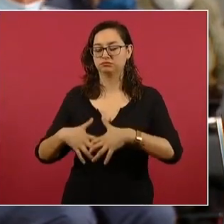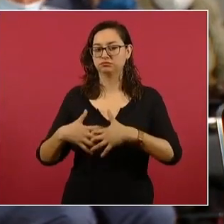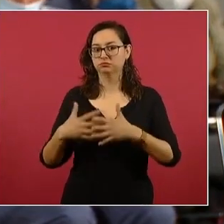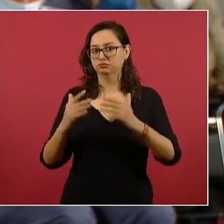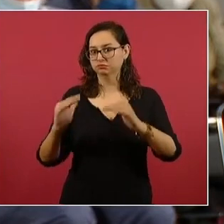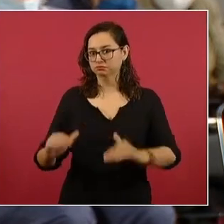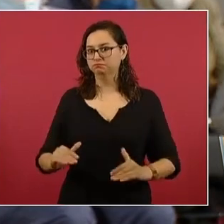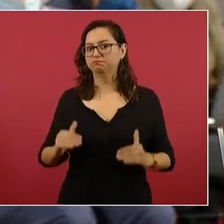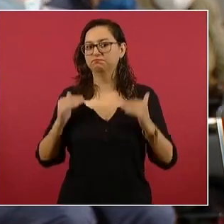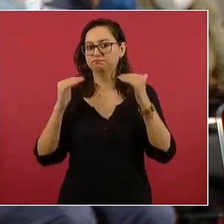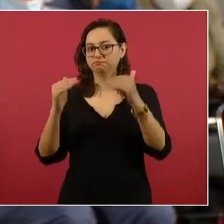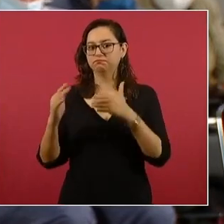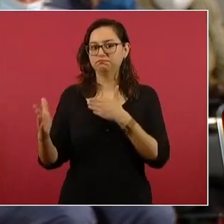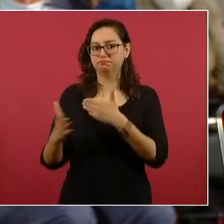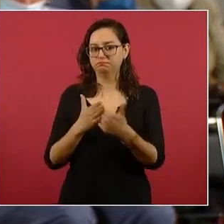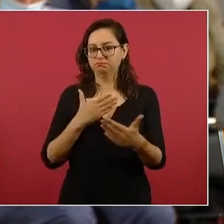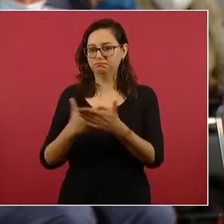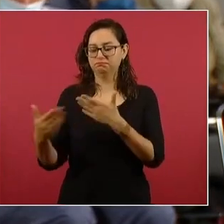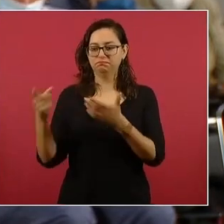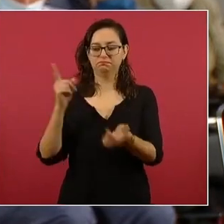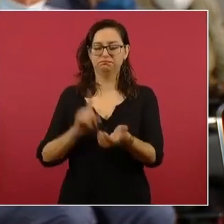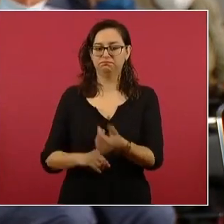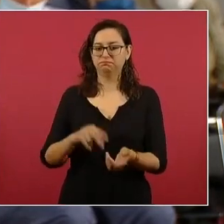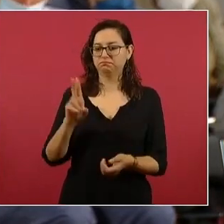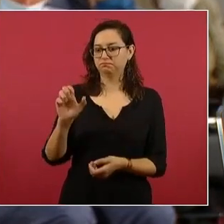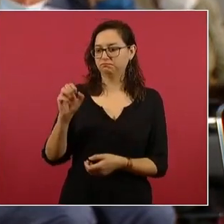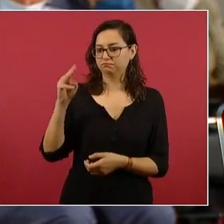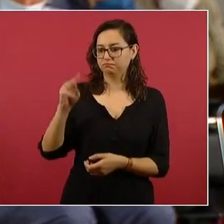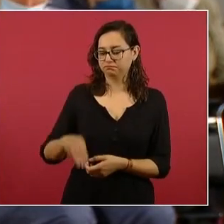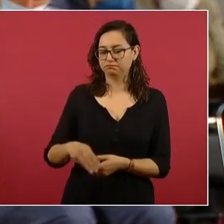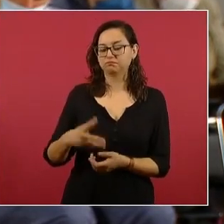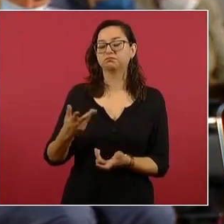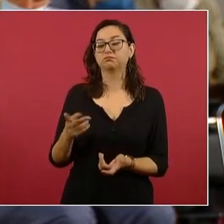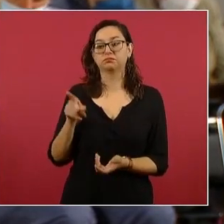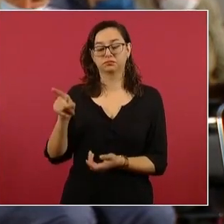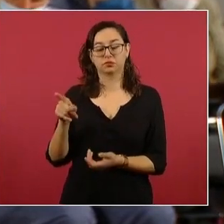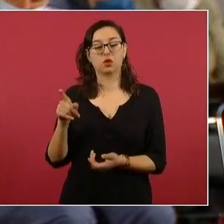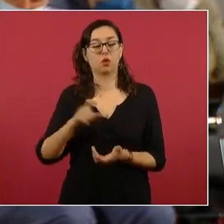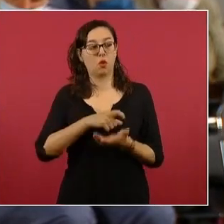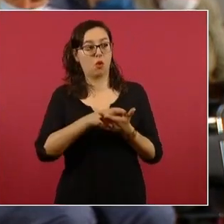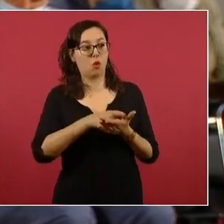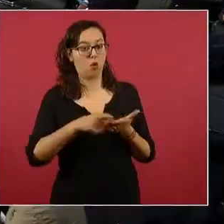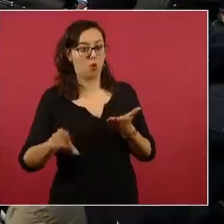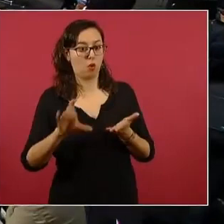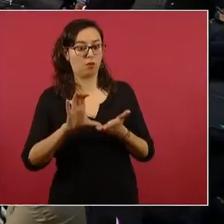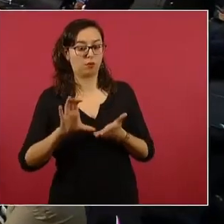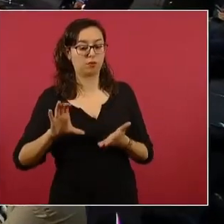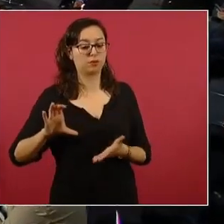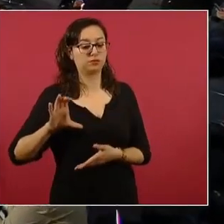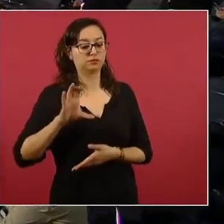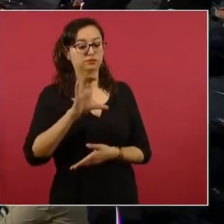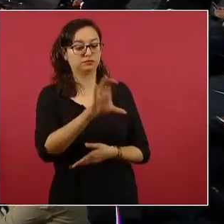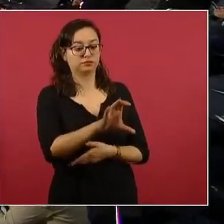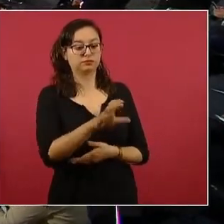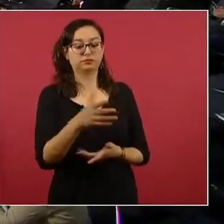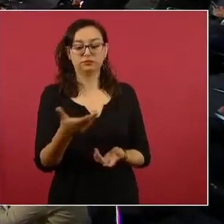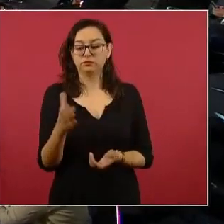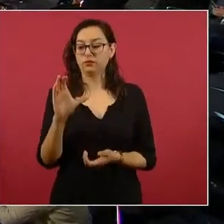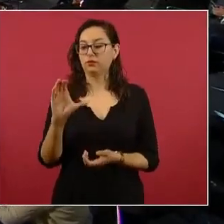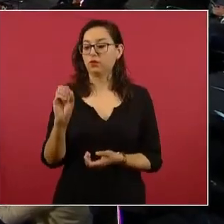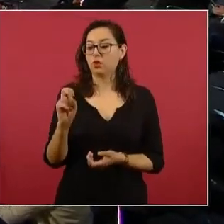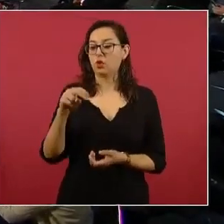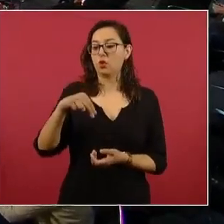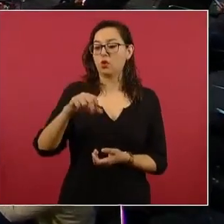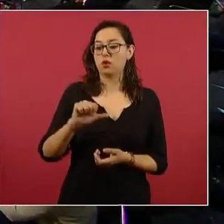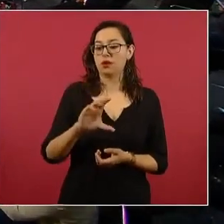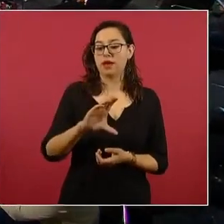institutos especializados de la UNAM y esta compra se pretendió hacer con dinero del CONACYT, además del